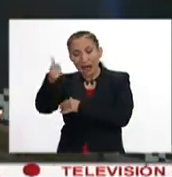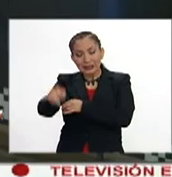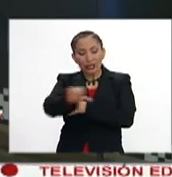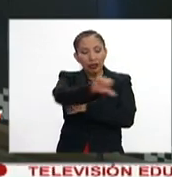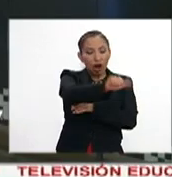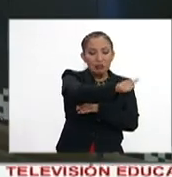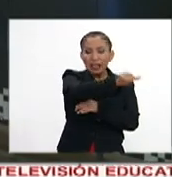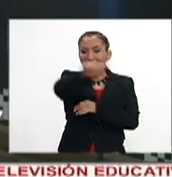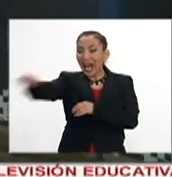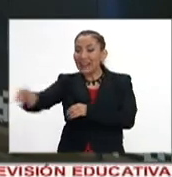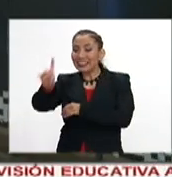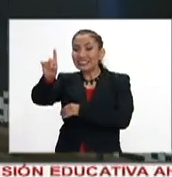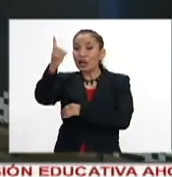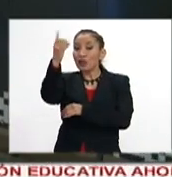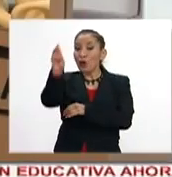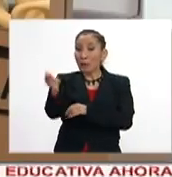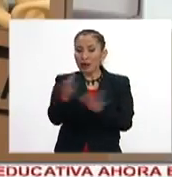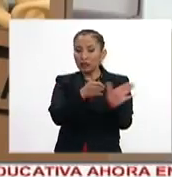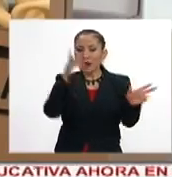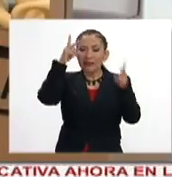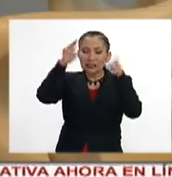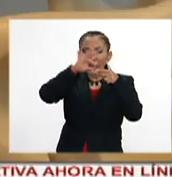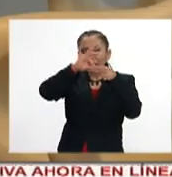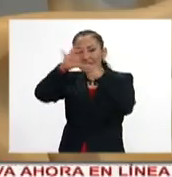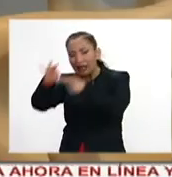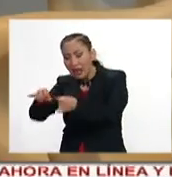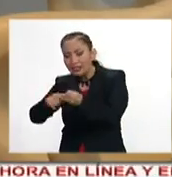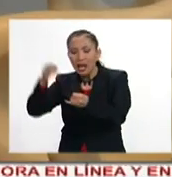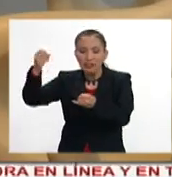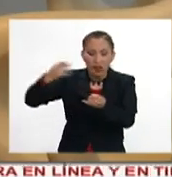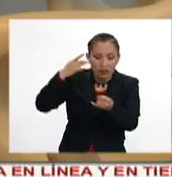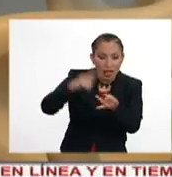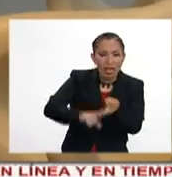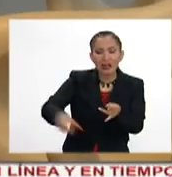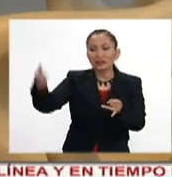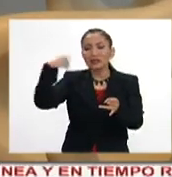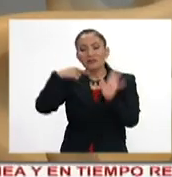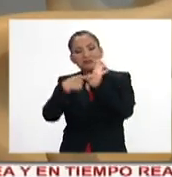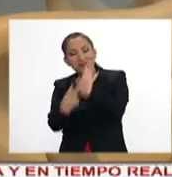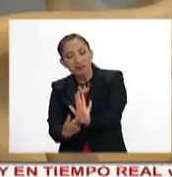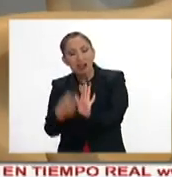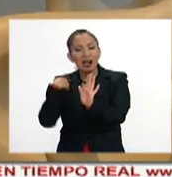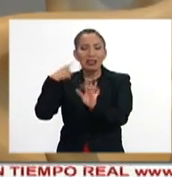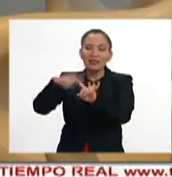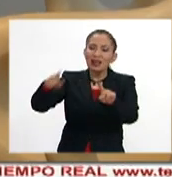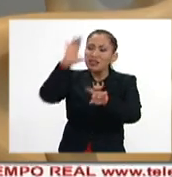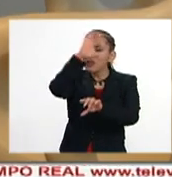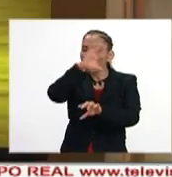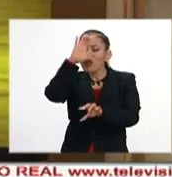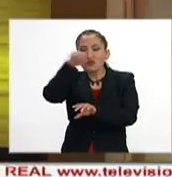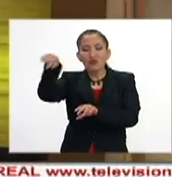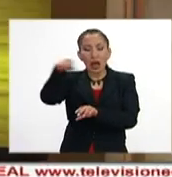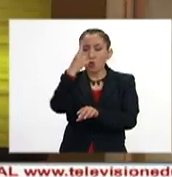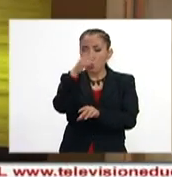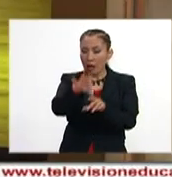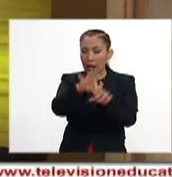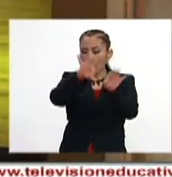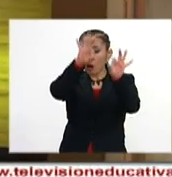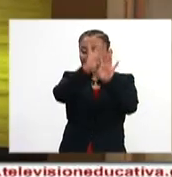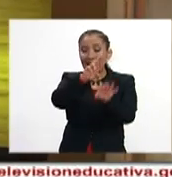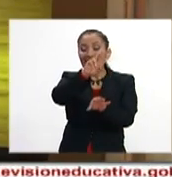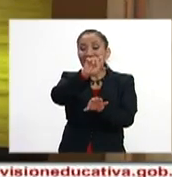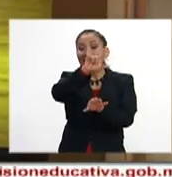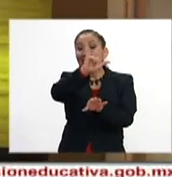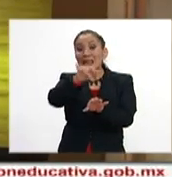del 11 al 31 de mayo habrá visitas guiadas, conferencias, espectáculos y eventos especiales, entre los que destacan el Rally